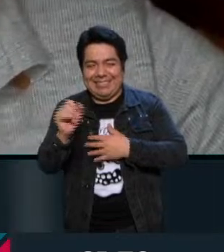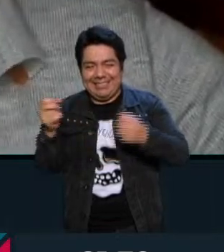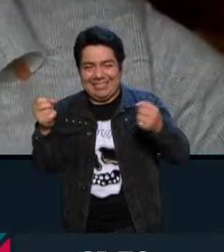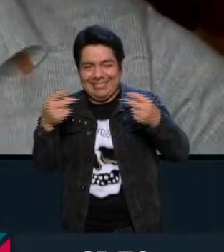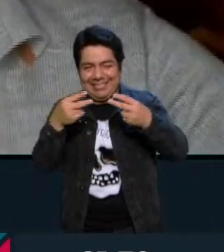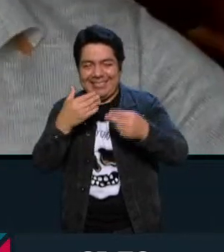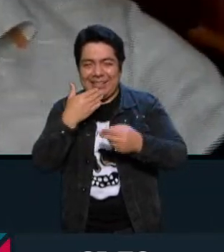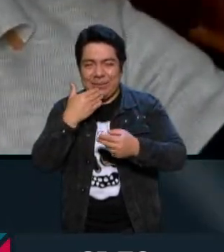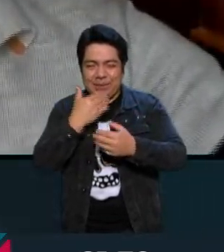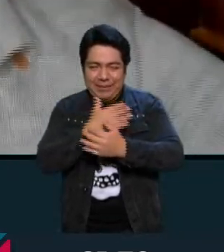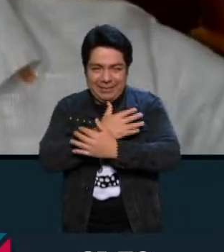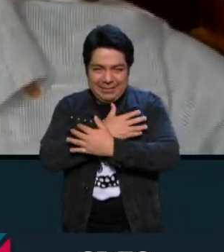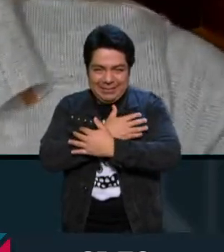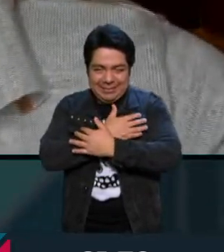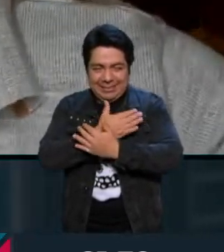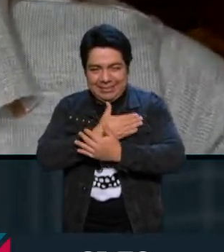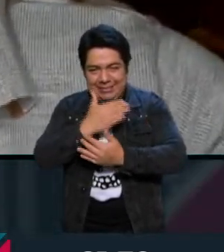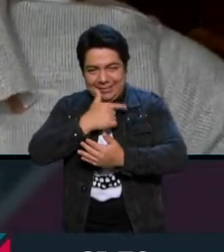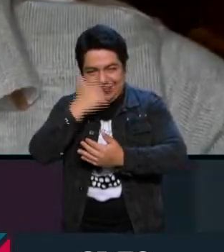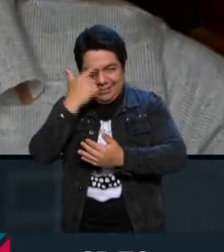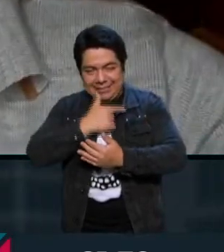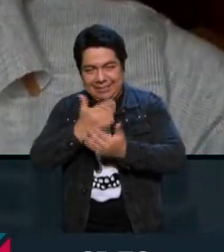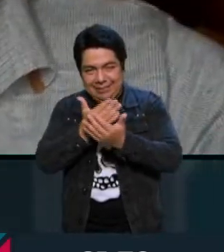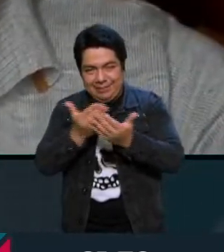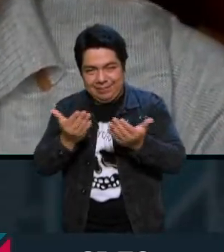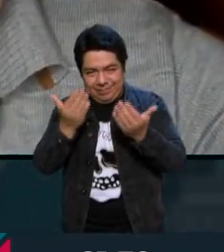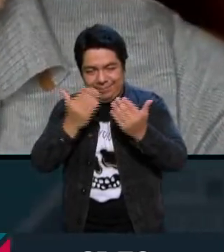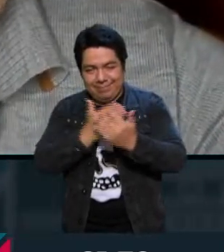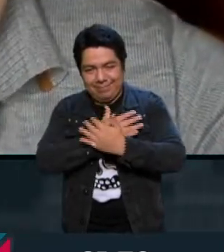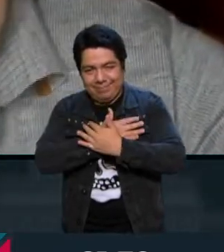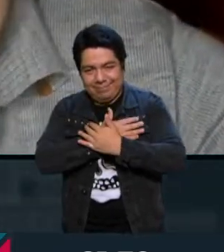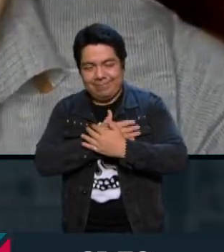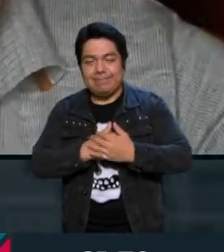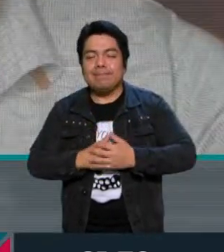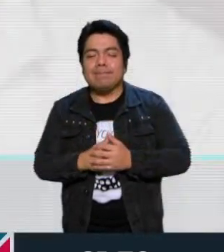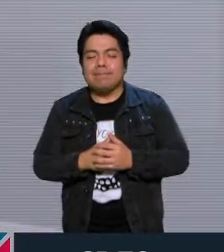contrario, querido Braulio, muchas gracias por la oportunidad. Buenas noches. Fuerte abrazo. Buenas noches. Nosotros